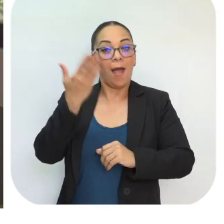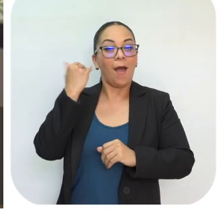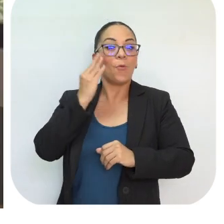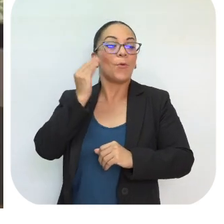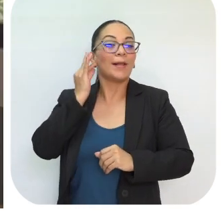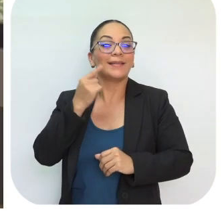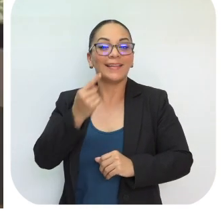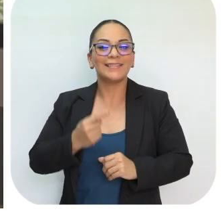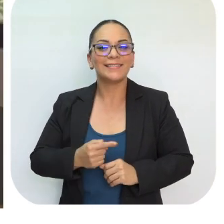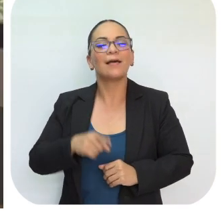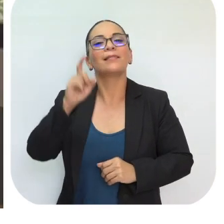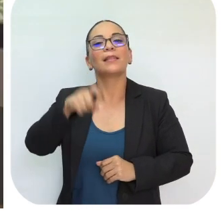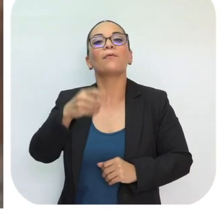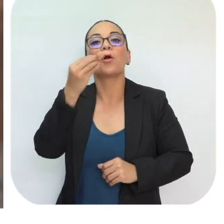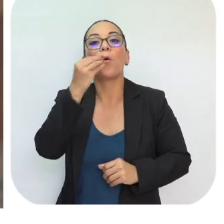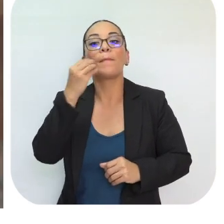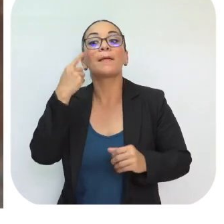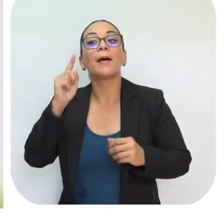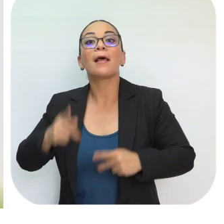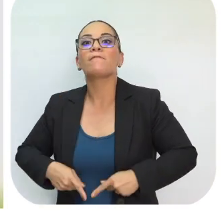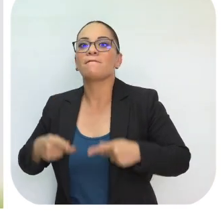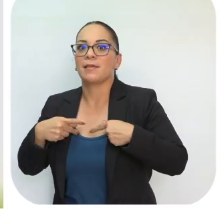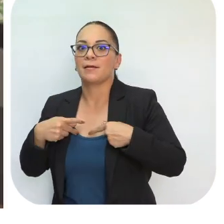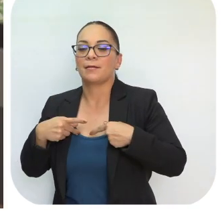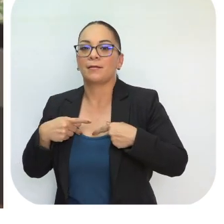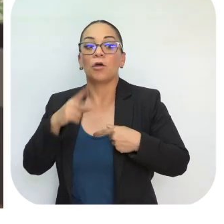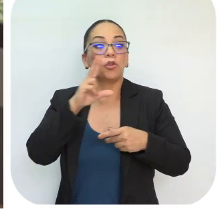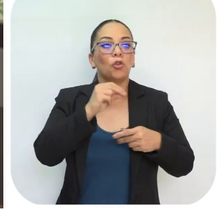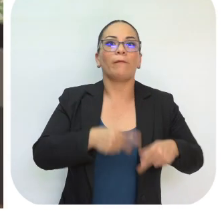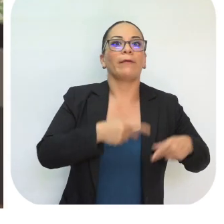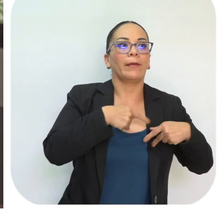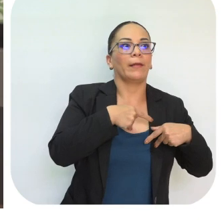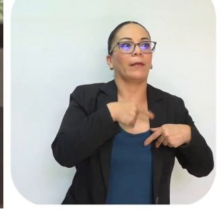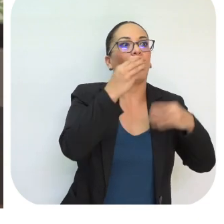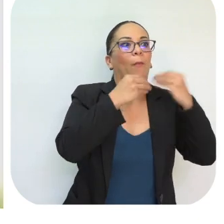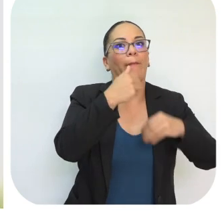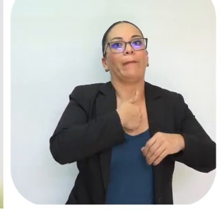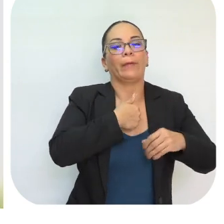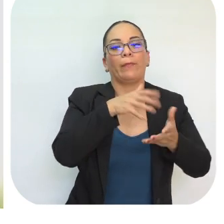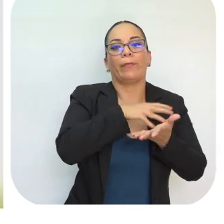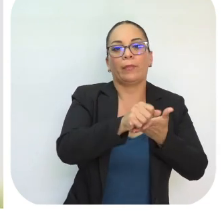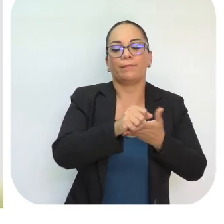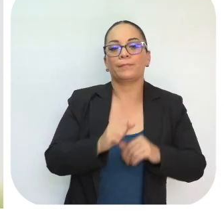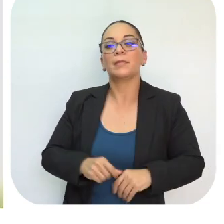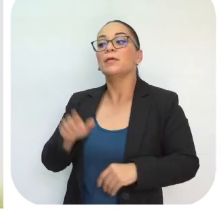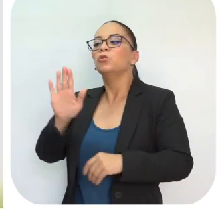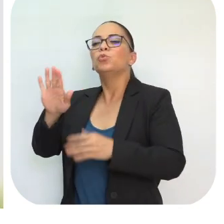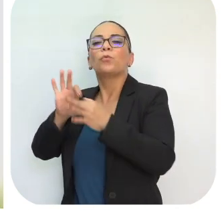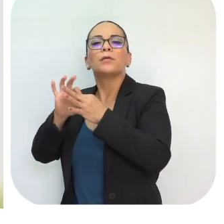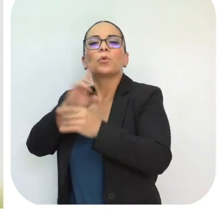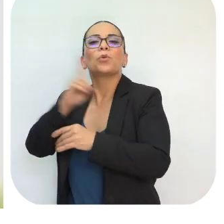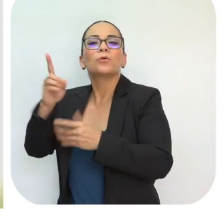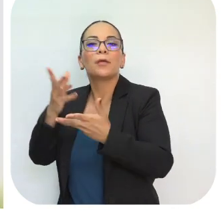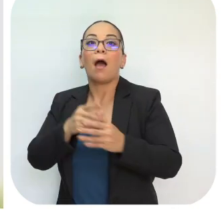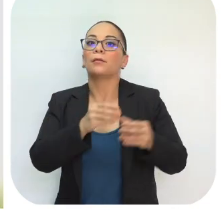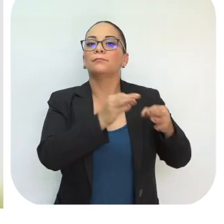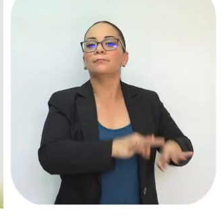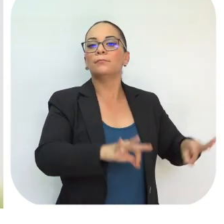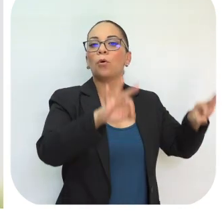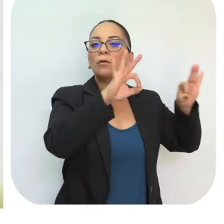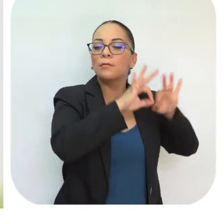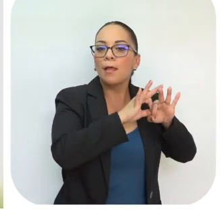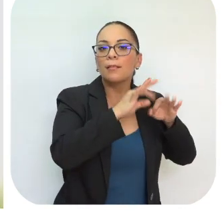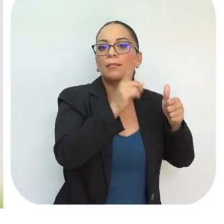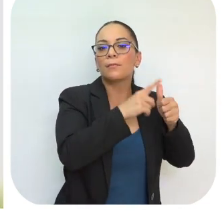que comer para vivir y no vivir para comer. ¿Y su relación con Dios? Ah, es lo más importante.